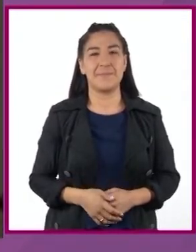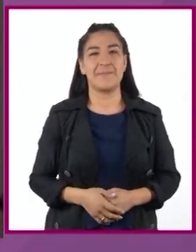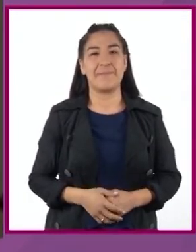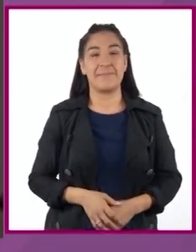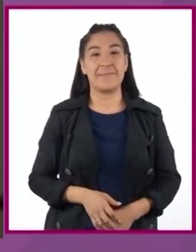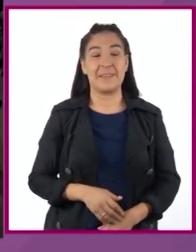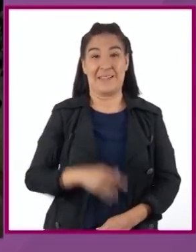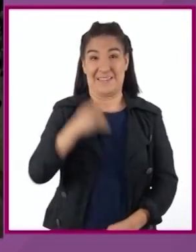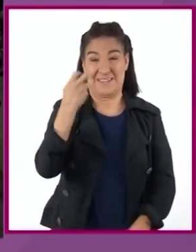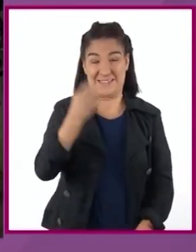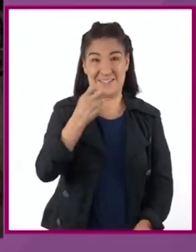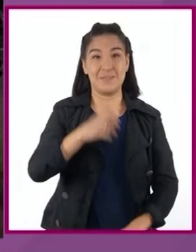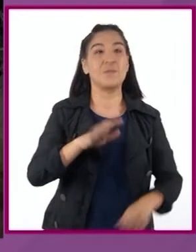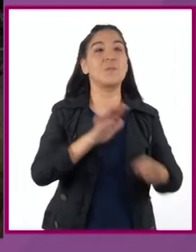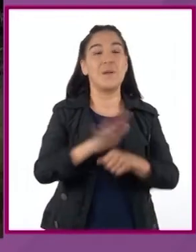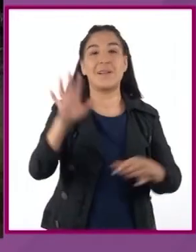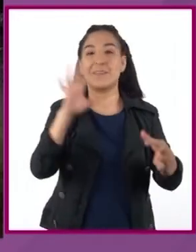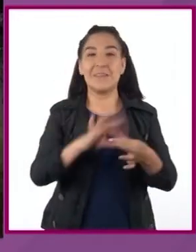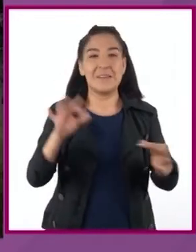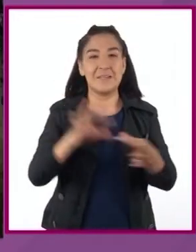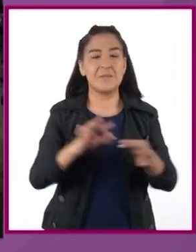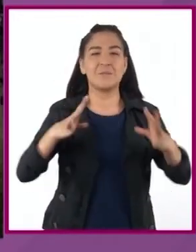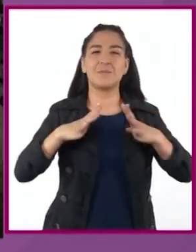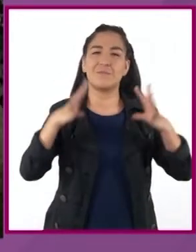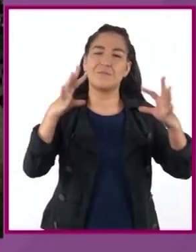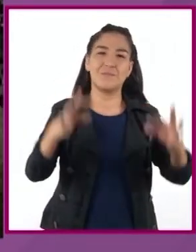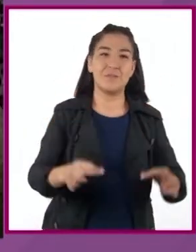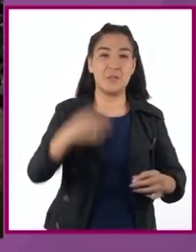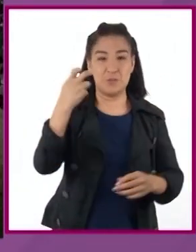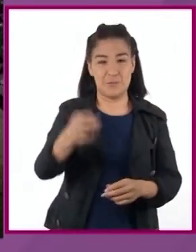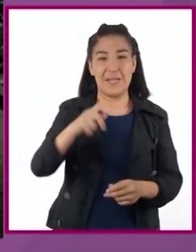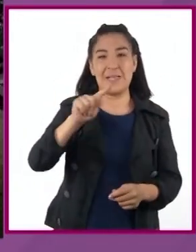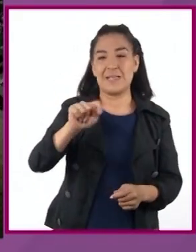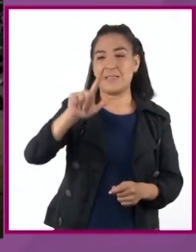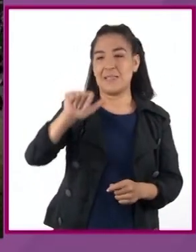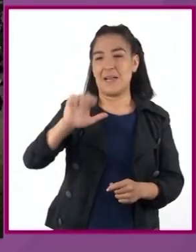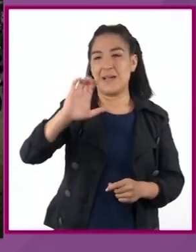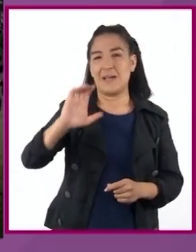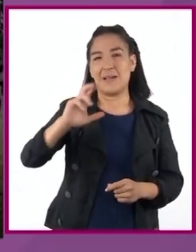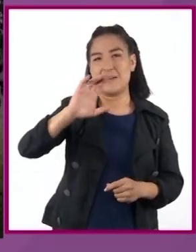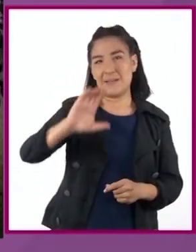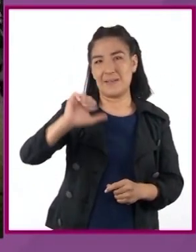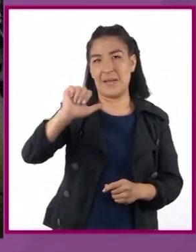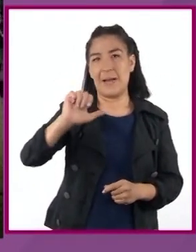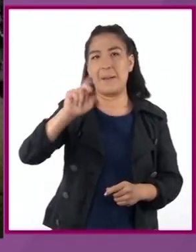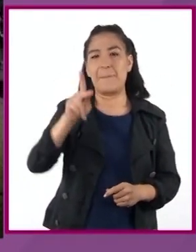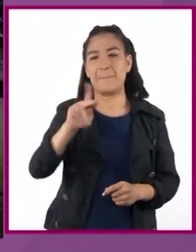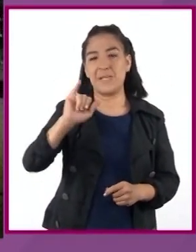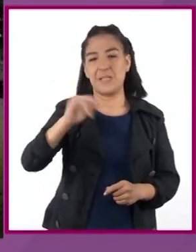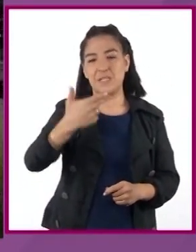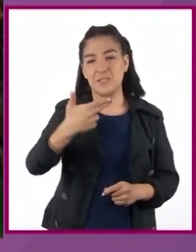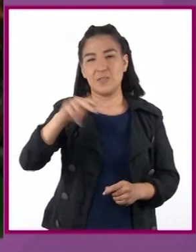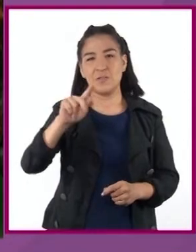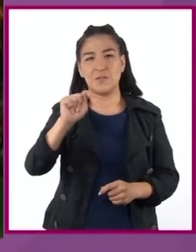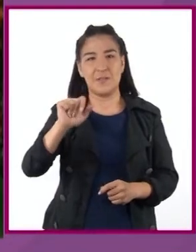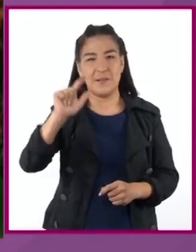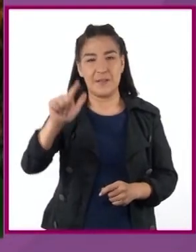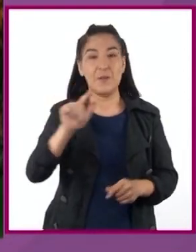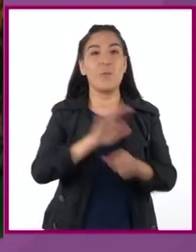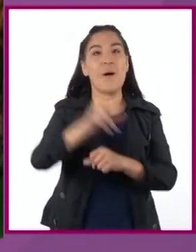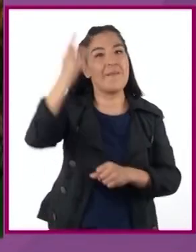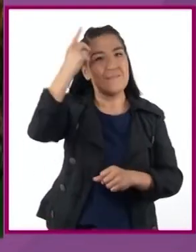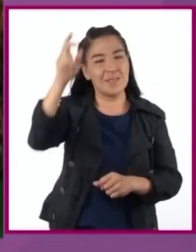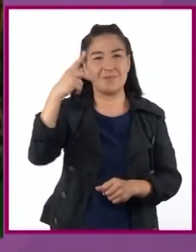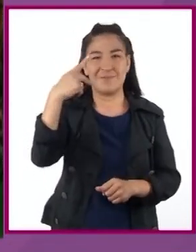Este mito fundamental era recreado en Tlacaxipehualistli, la fiesta dedicada a Xipetotec.